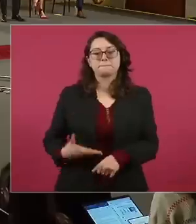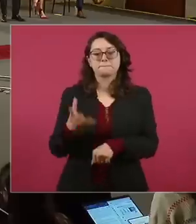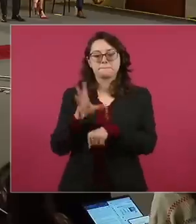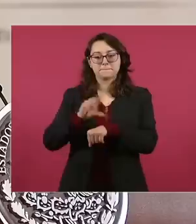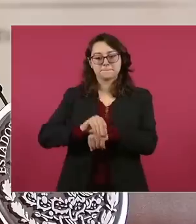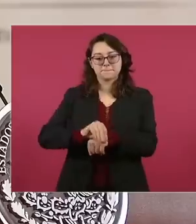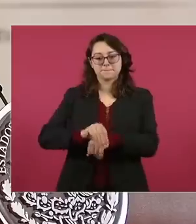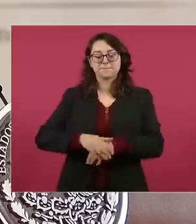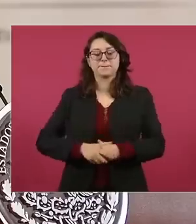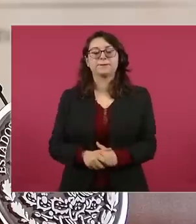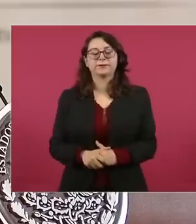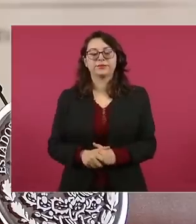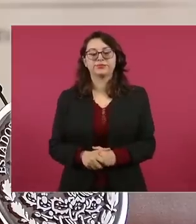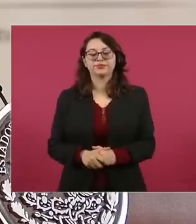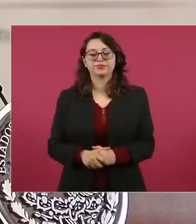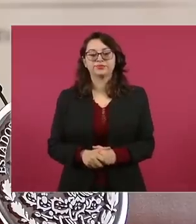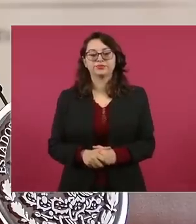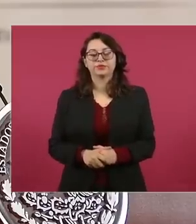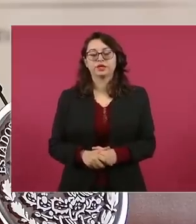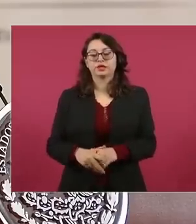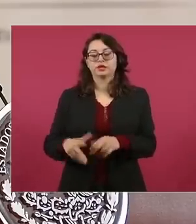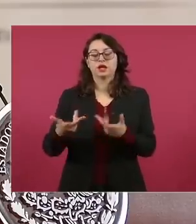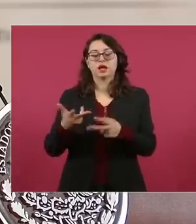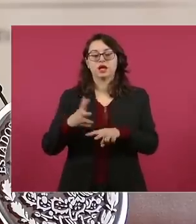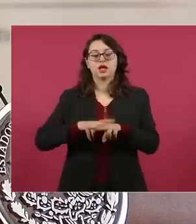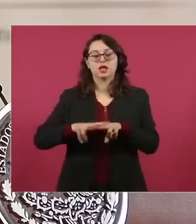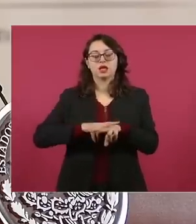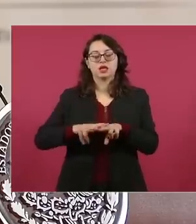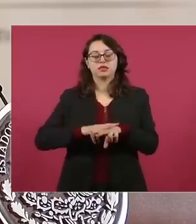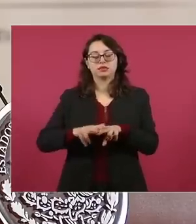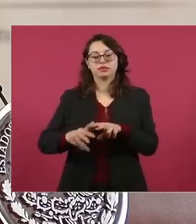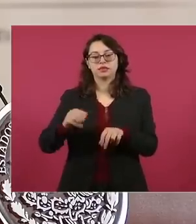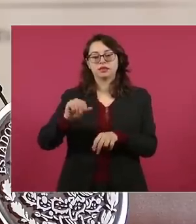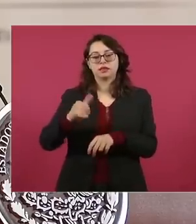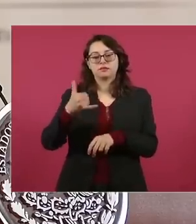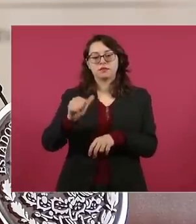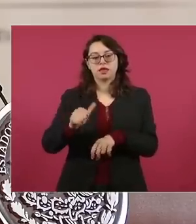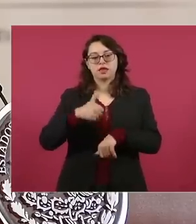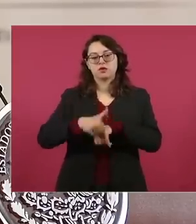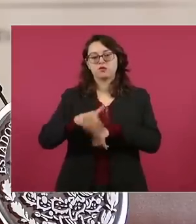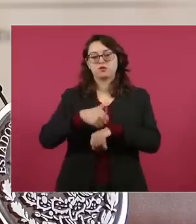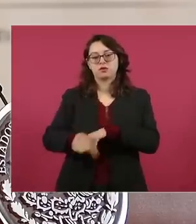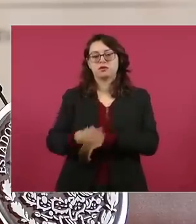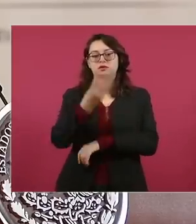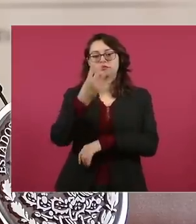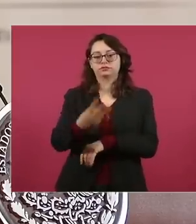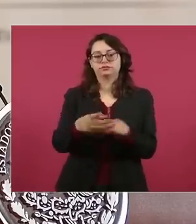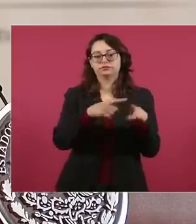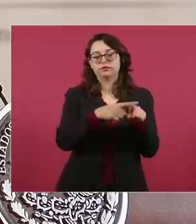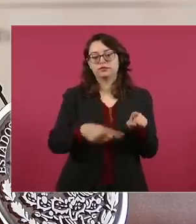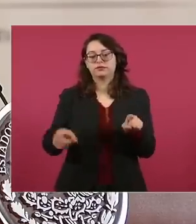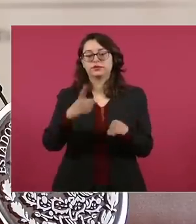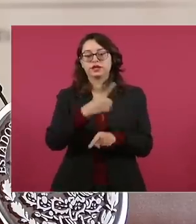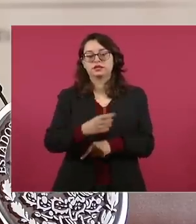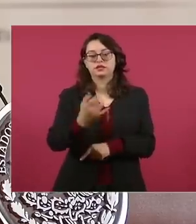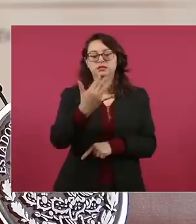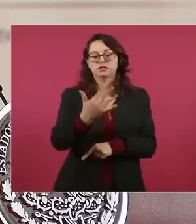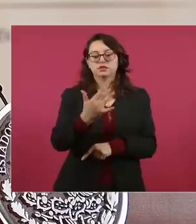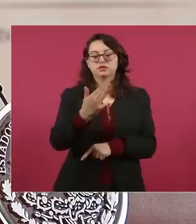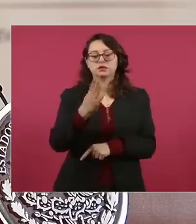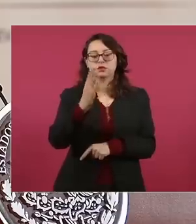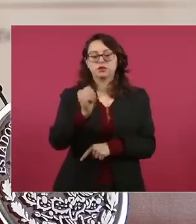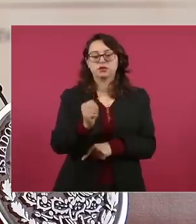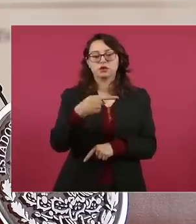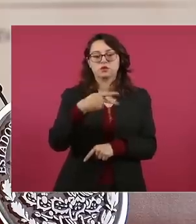2023. Informamos hoy sobre el tramo 3 del Tren Maya, que recorre 159 kilómetros de Calquiní,